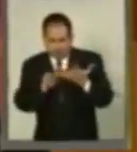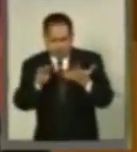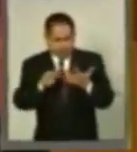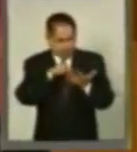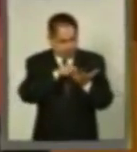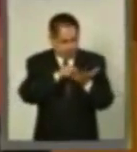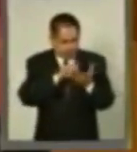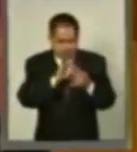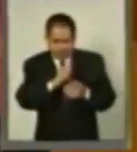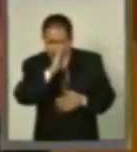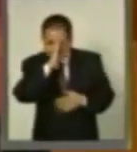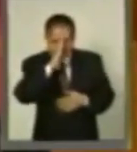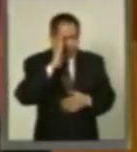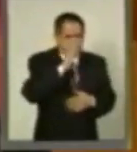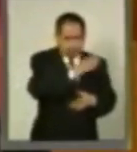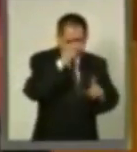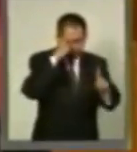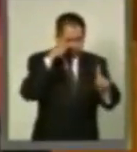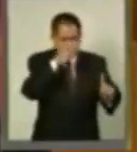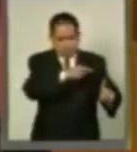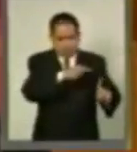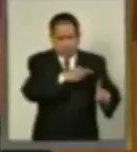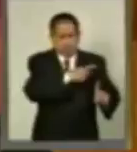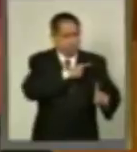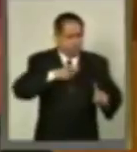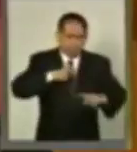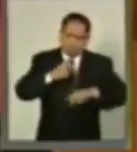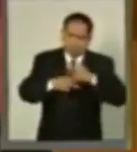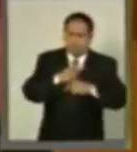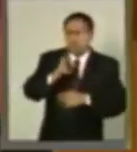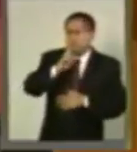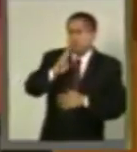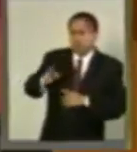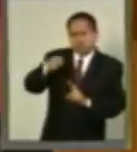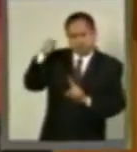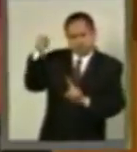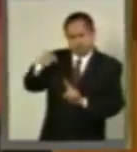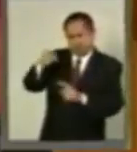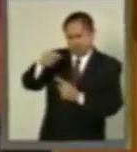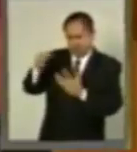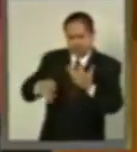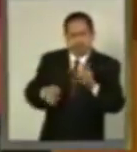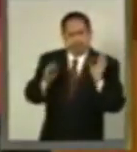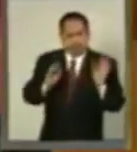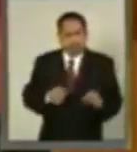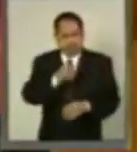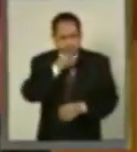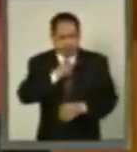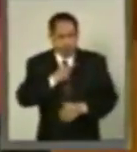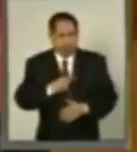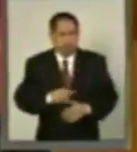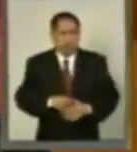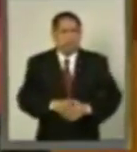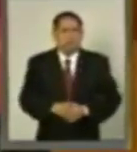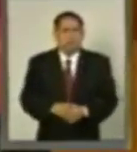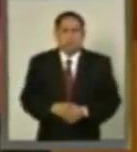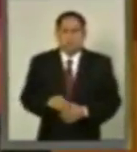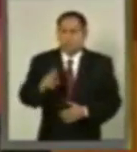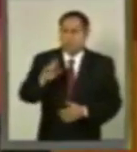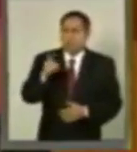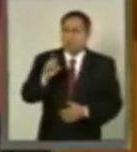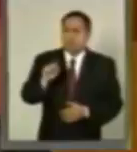insisto, de forma directa y merecen, por lo tanto, respuestas directas. Reyes